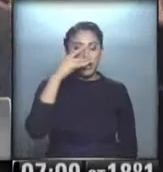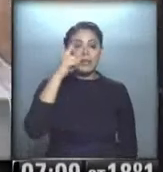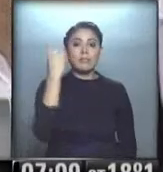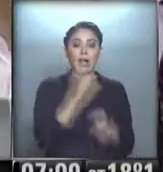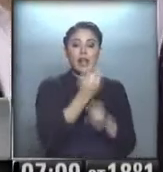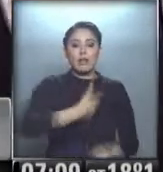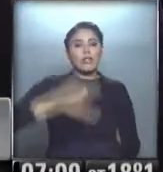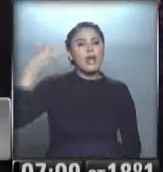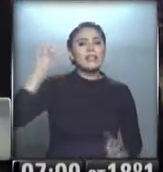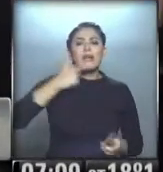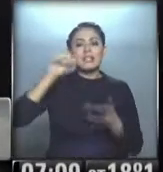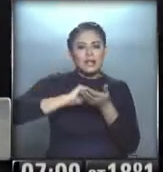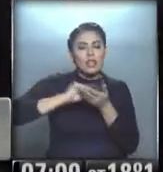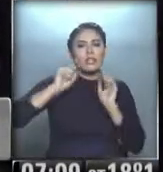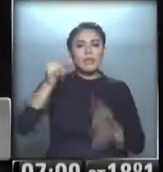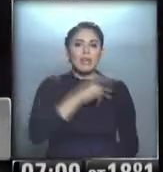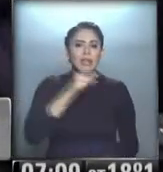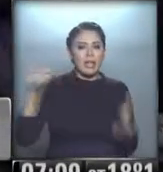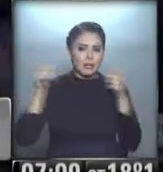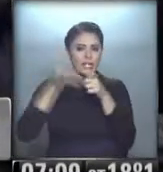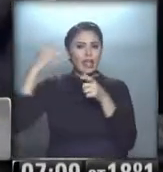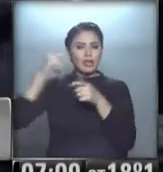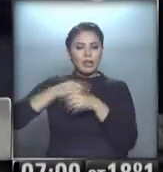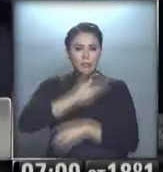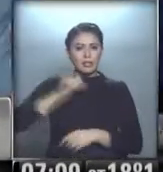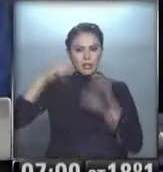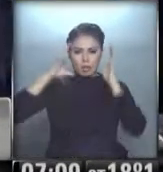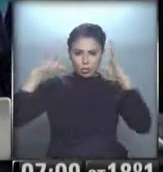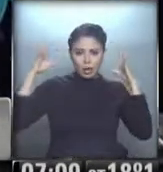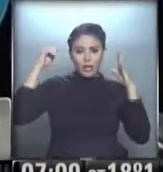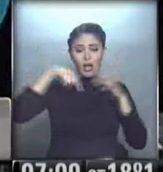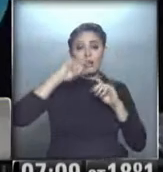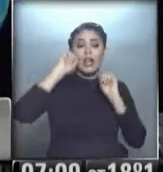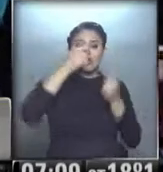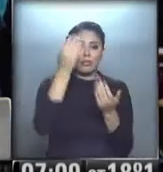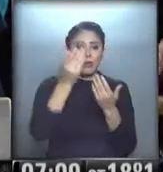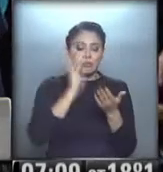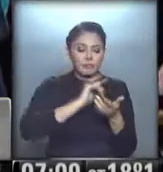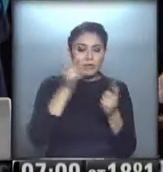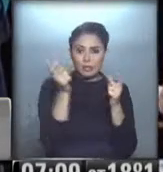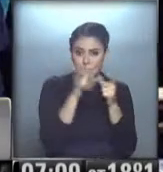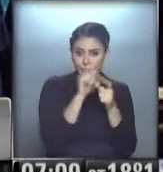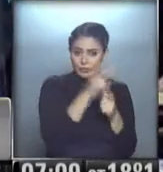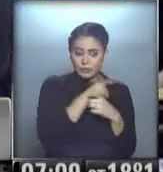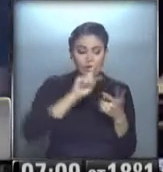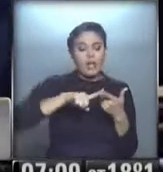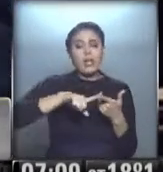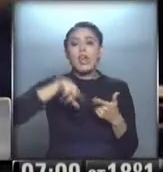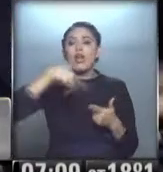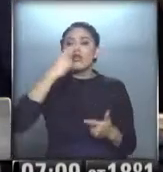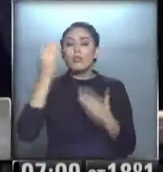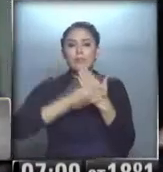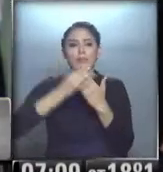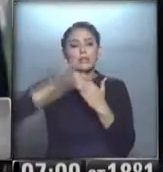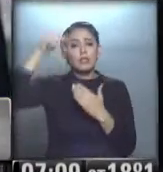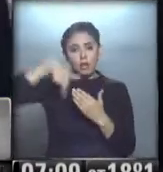senador nacional y también jefe de gabinete en la presidencia de Eduardo Duhalde y reemplazará a Juan Manuel Abal Medina. Kicillof, quien reemplaza a Hernán Lorenzino, se venía